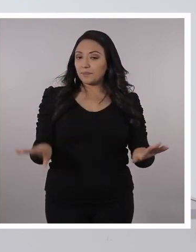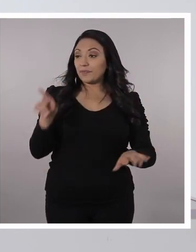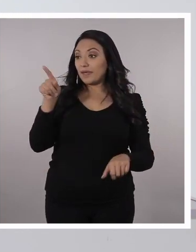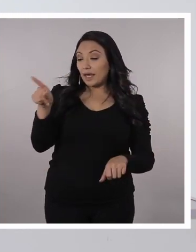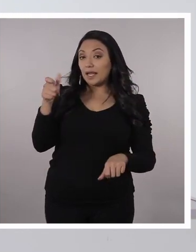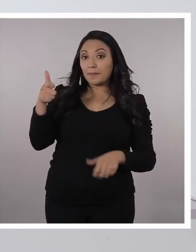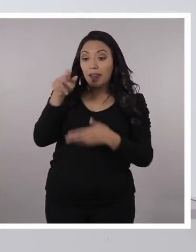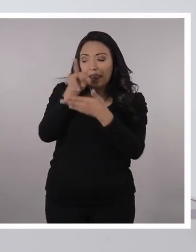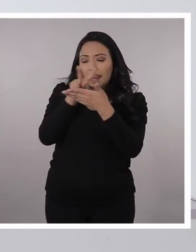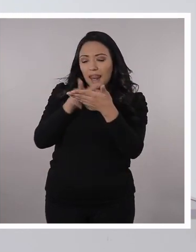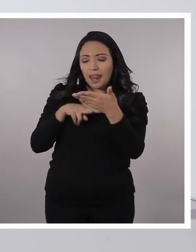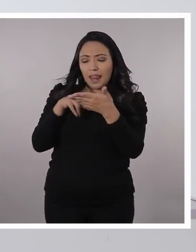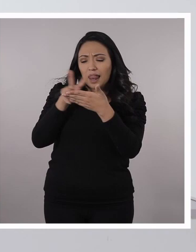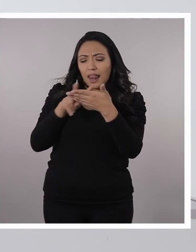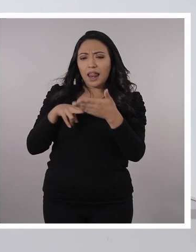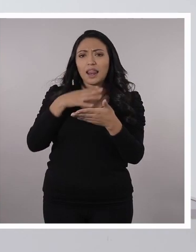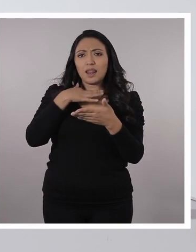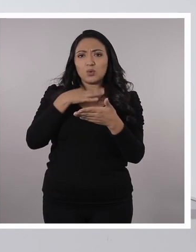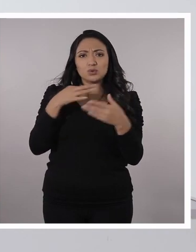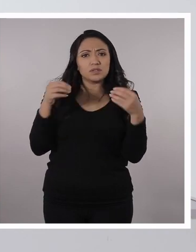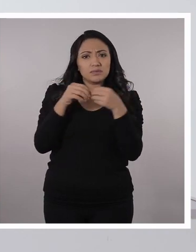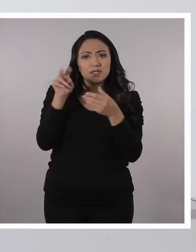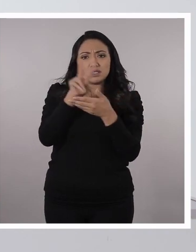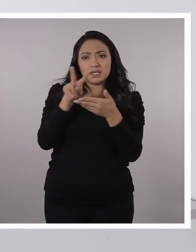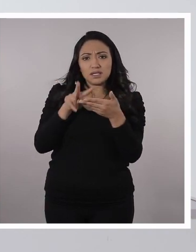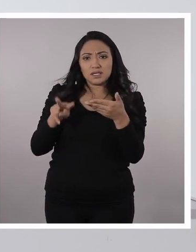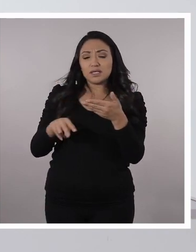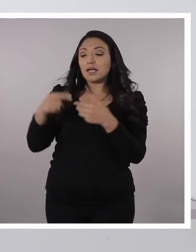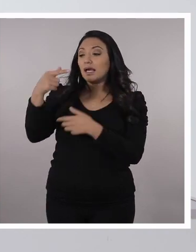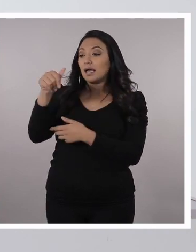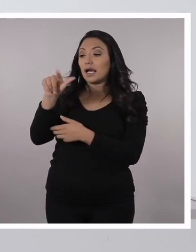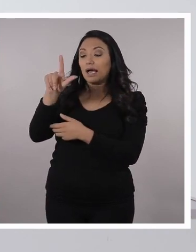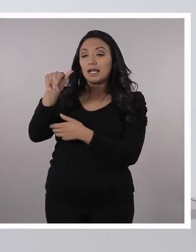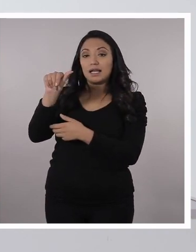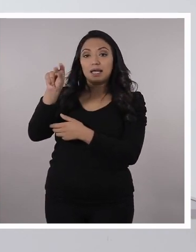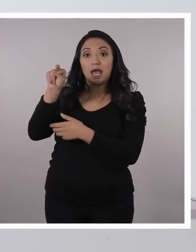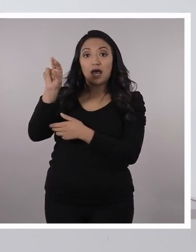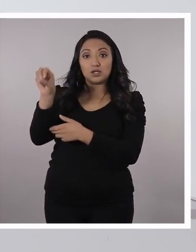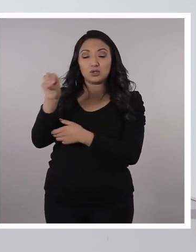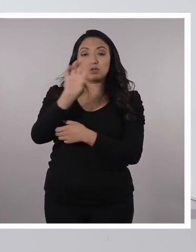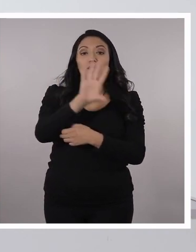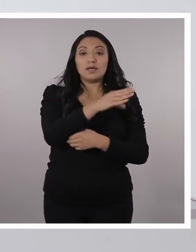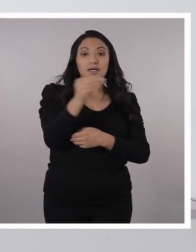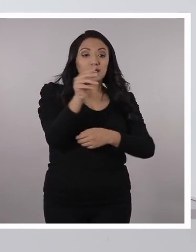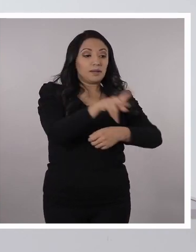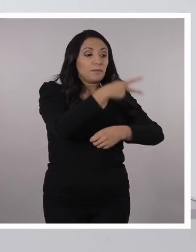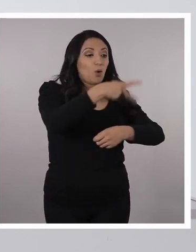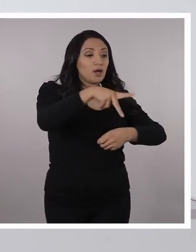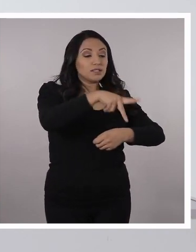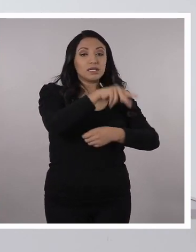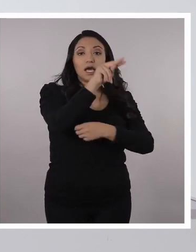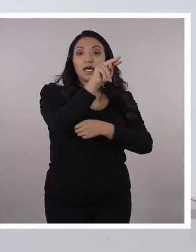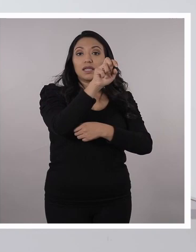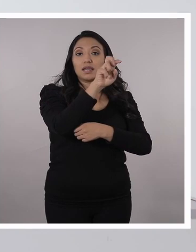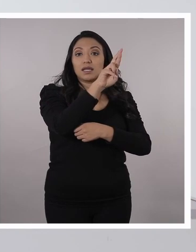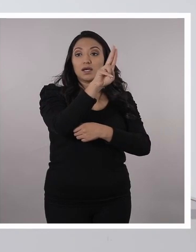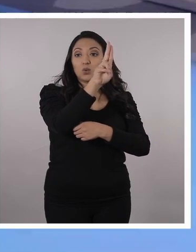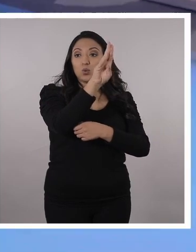Y como es un gran lector, a él le gusta mucho Eduardo Galeano y la poesía de Pablo